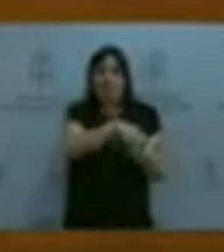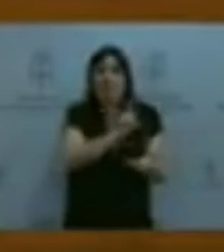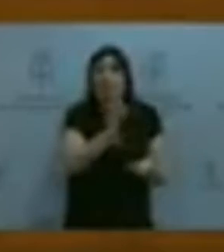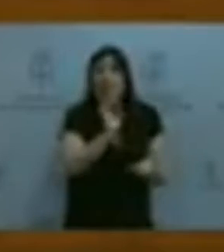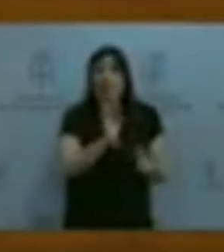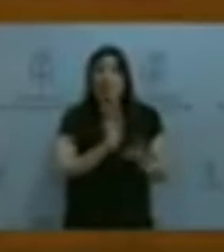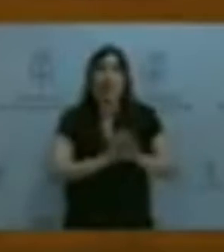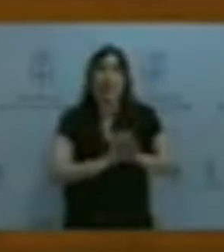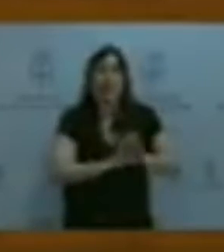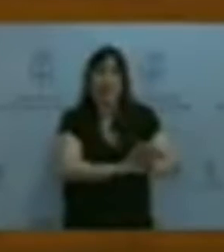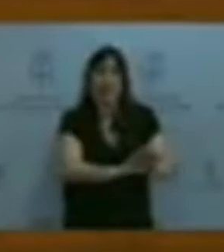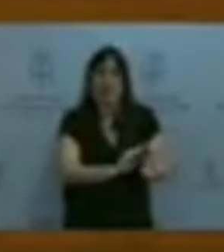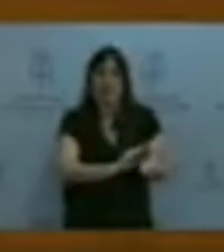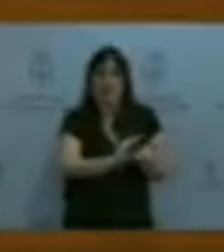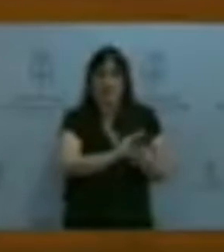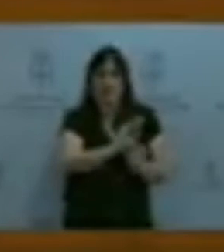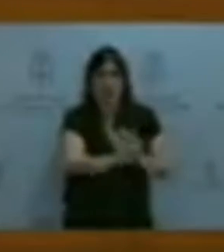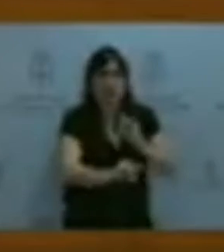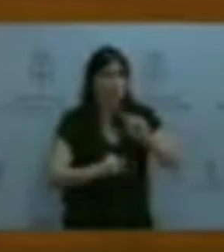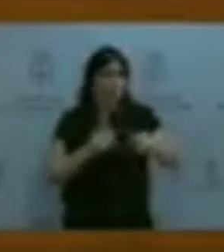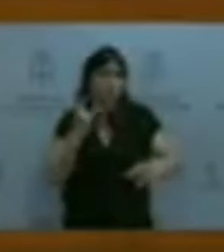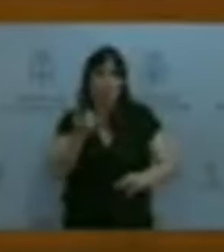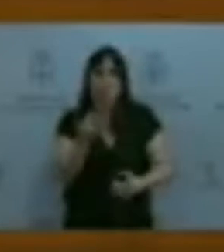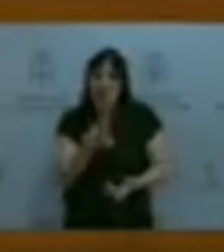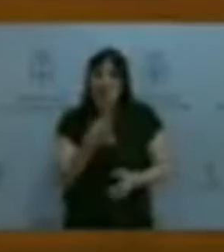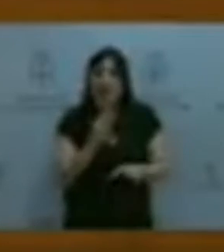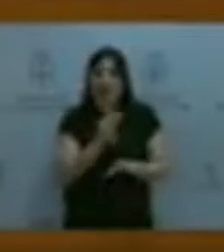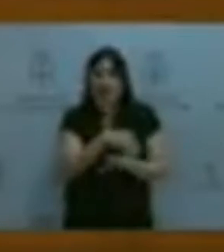mantenimiento. Eso es lo único que hay. Y eso